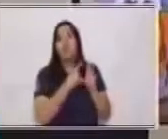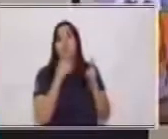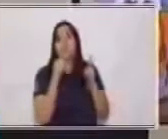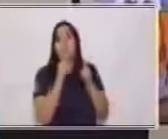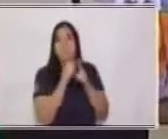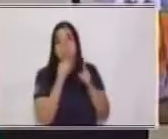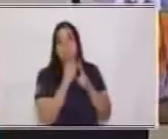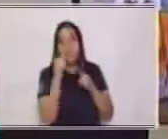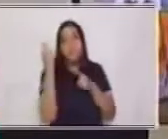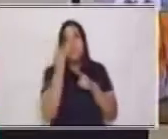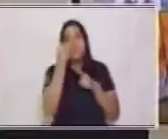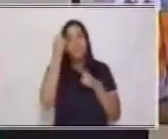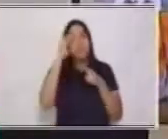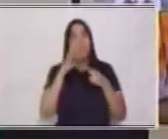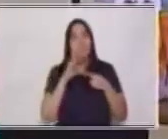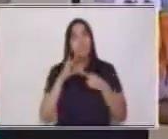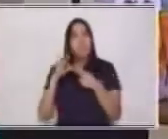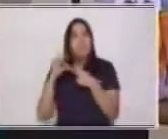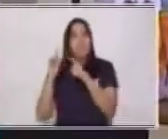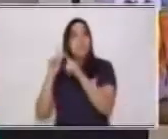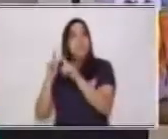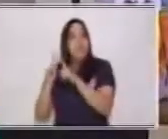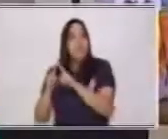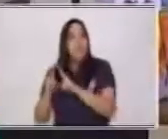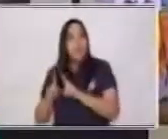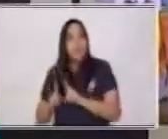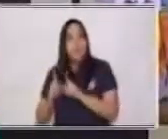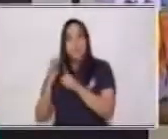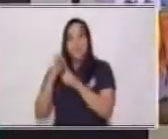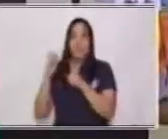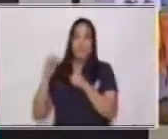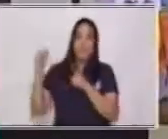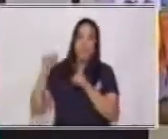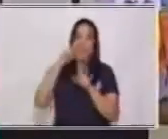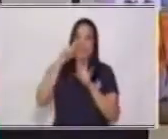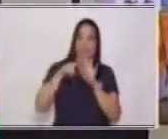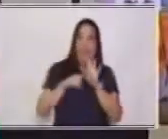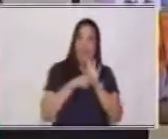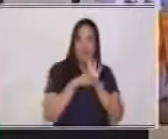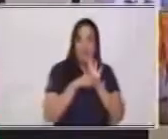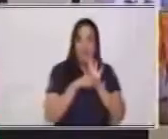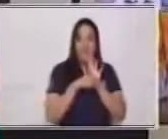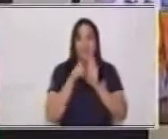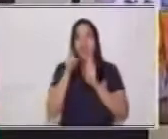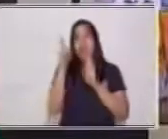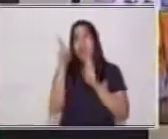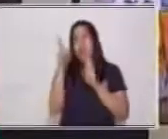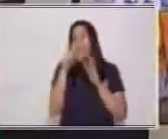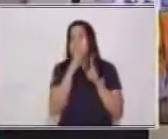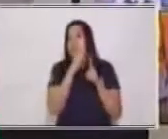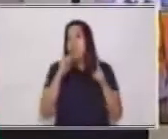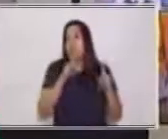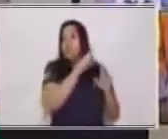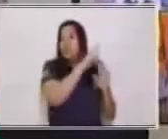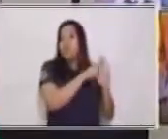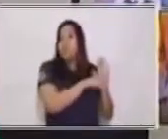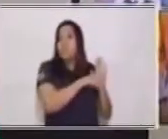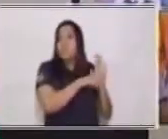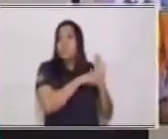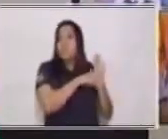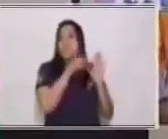para poder escribir estas oraciones. Entonces, estas oraciones se llaman